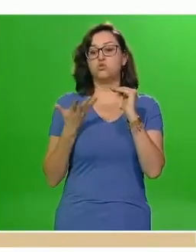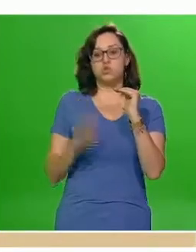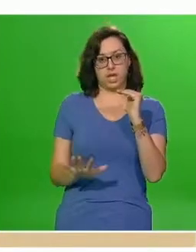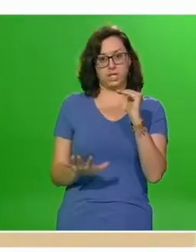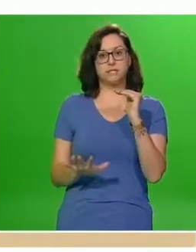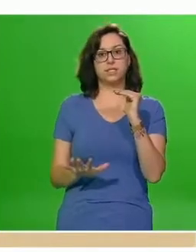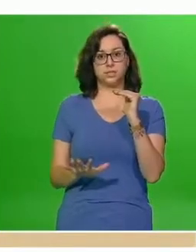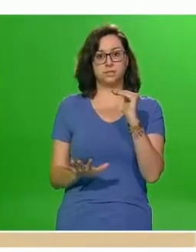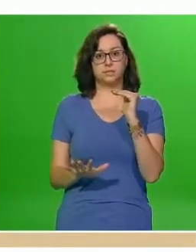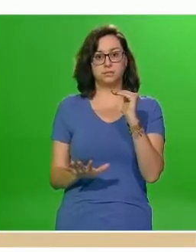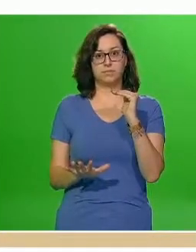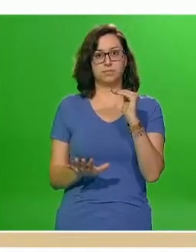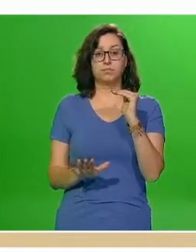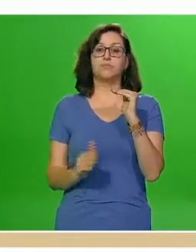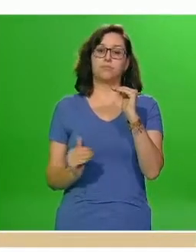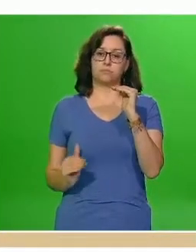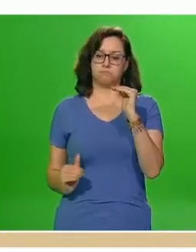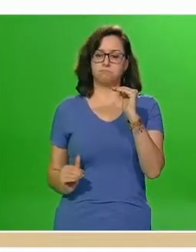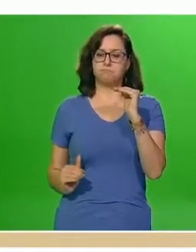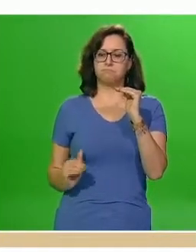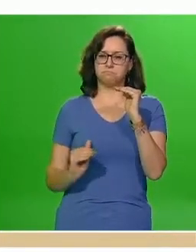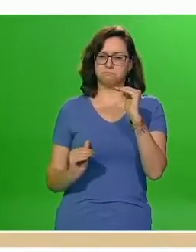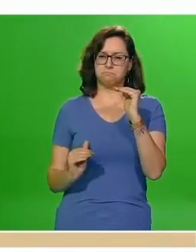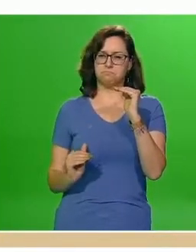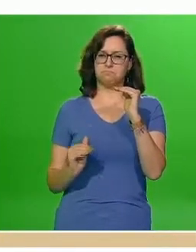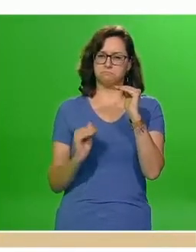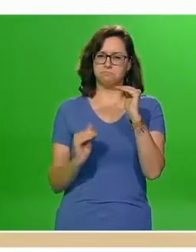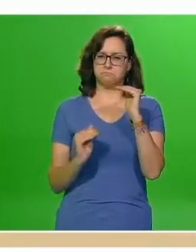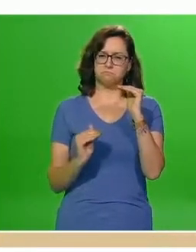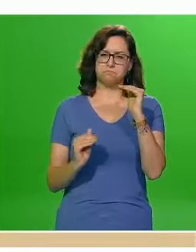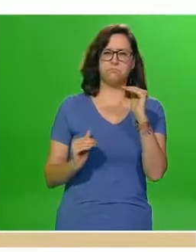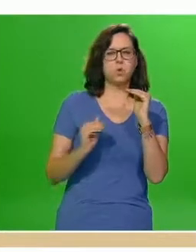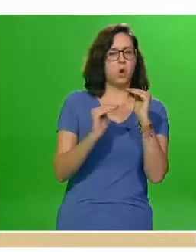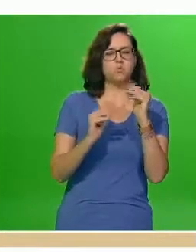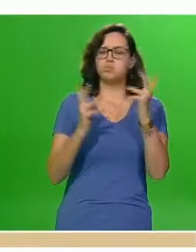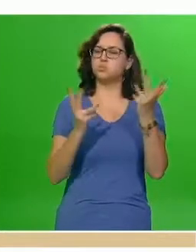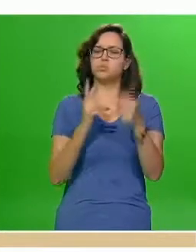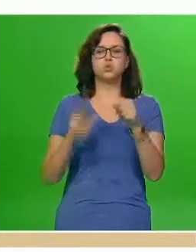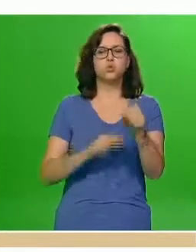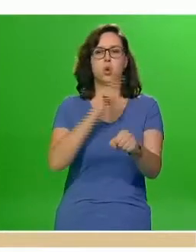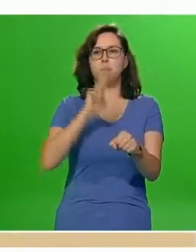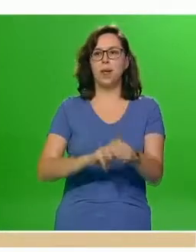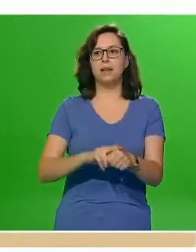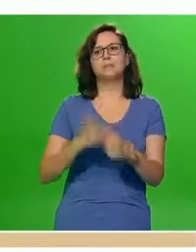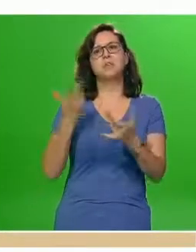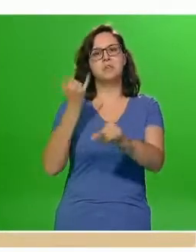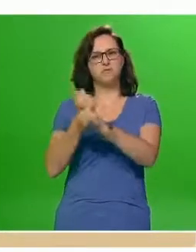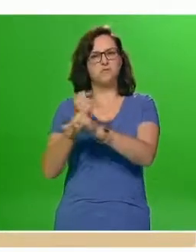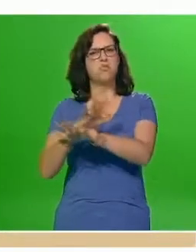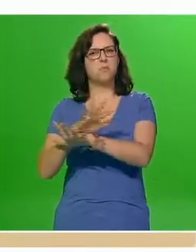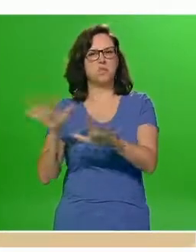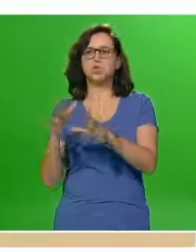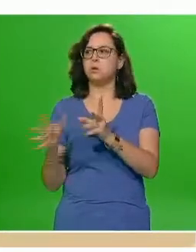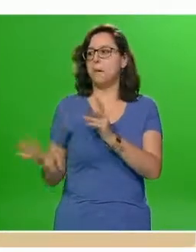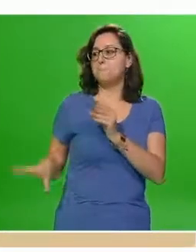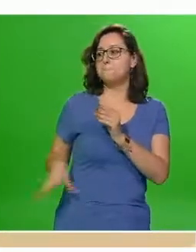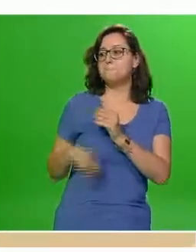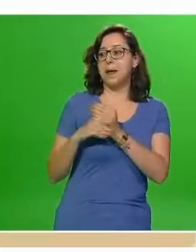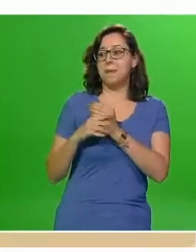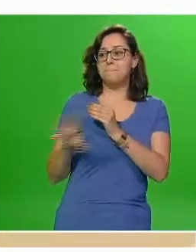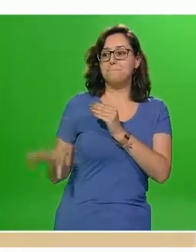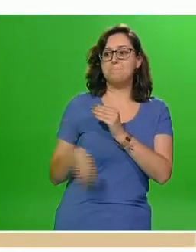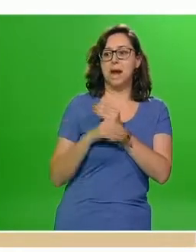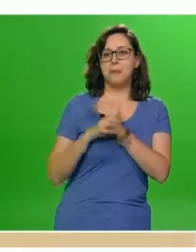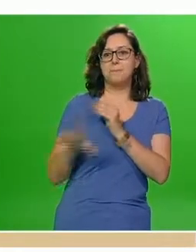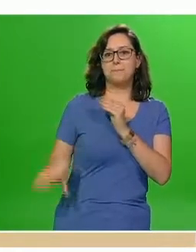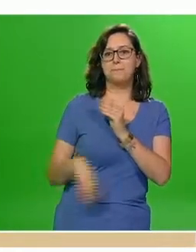10%, y desde el inicio comentamos, como ha pasado normalmente en las semanas, que durante la semana, en